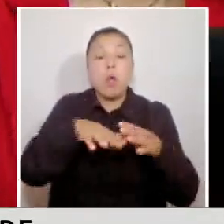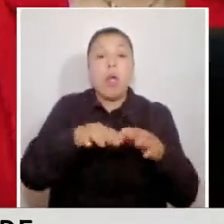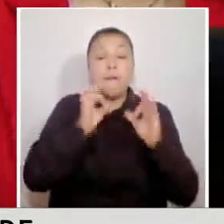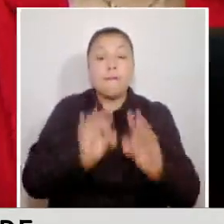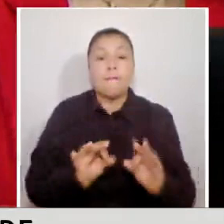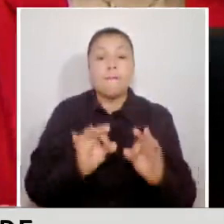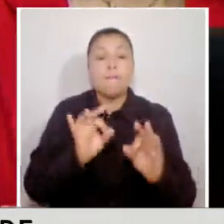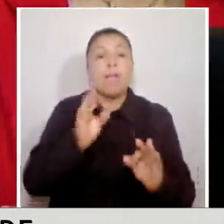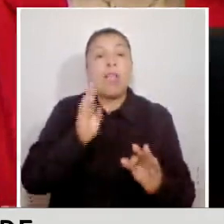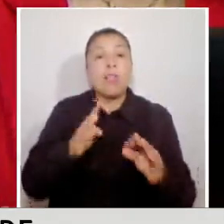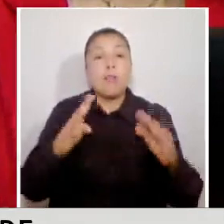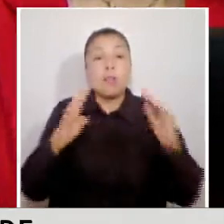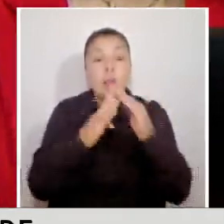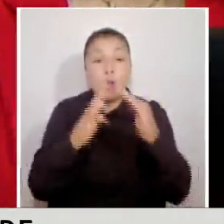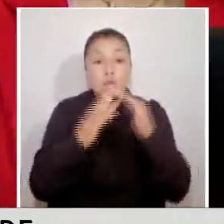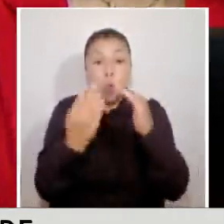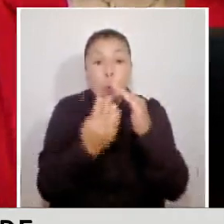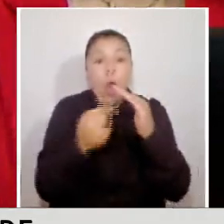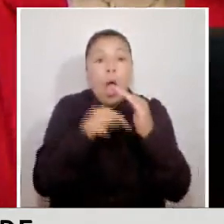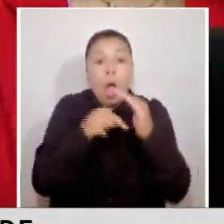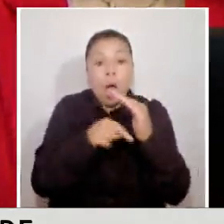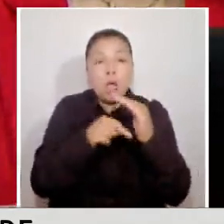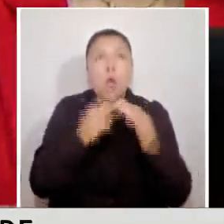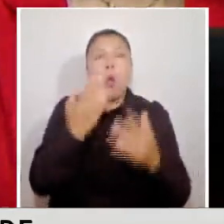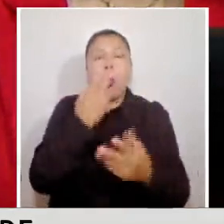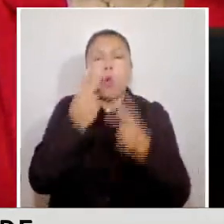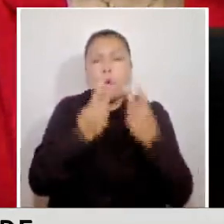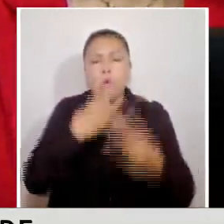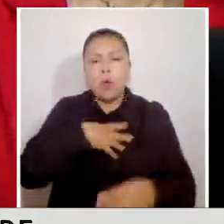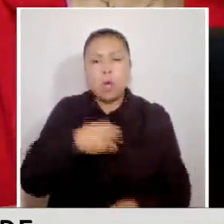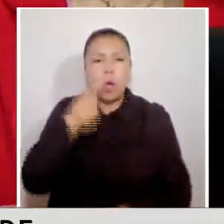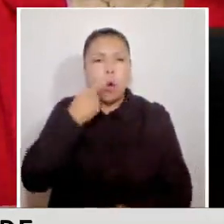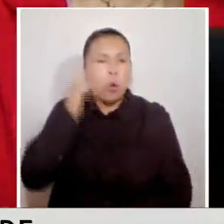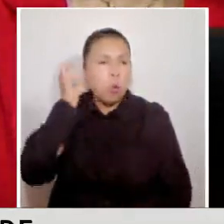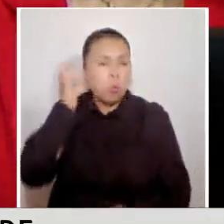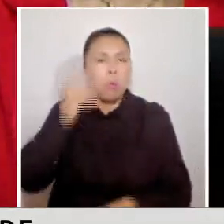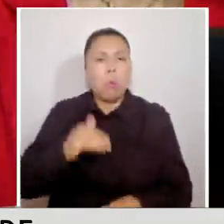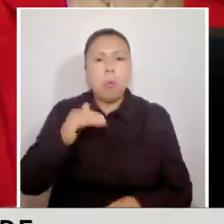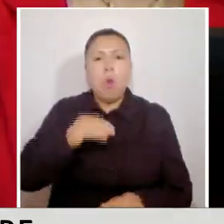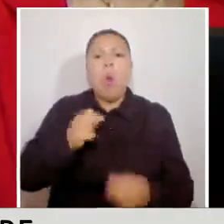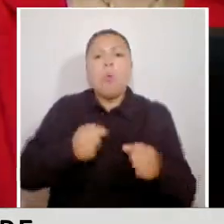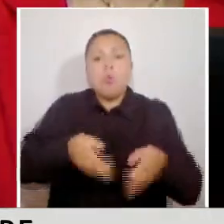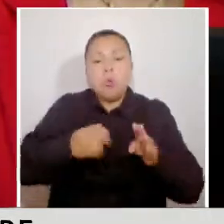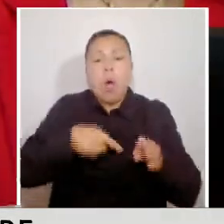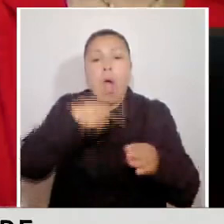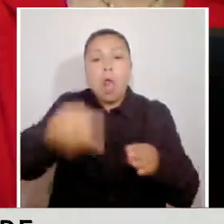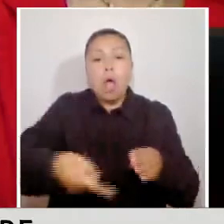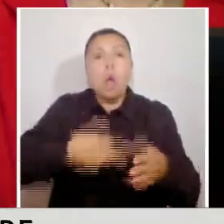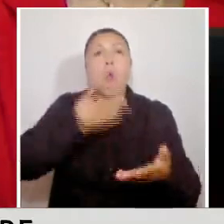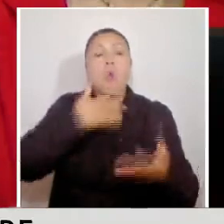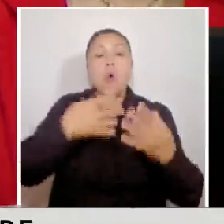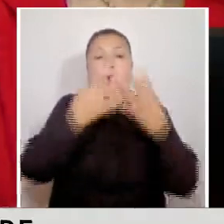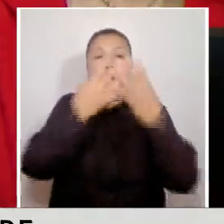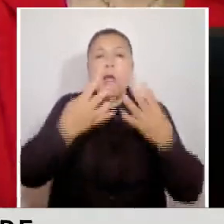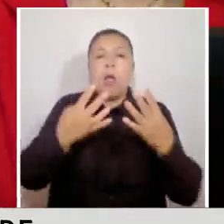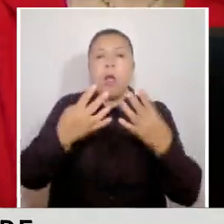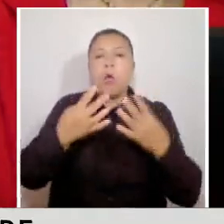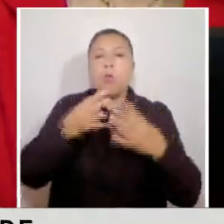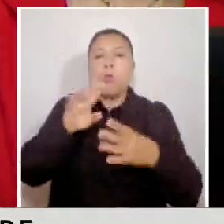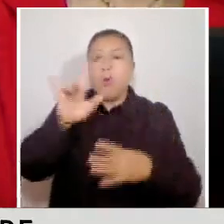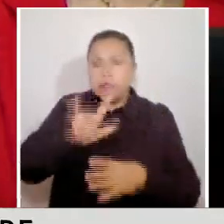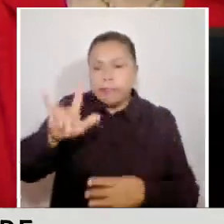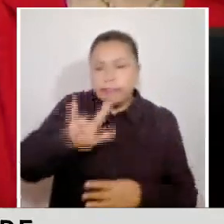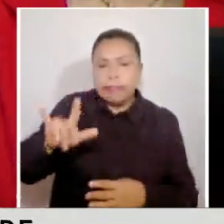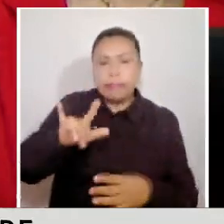encerrados o ven por ejemplo como sus hijos ni siquiera pueden salir a la calle Porque pueden caer Ya sea en una red de tráfico o algo por el